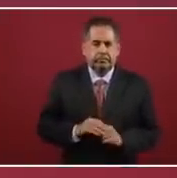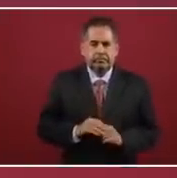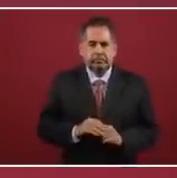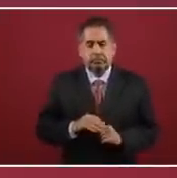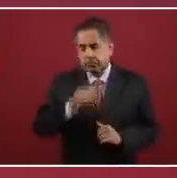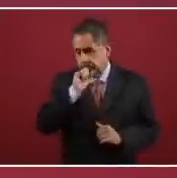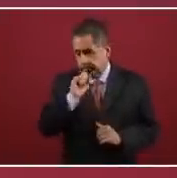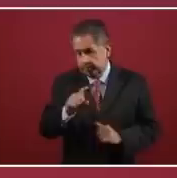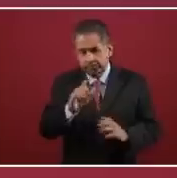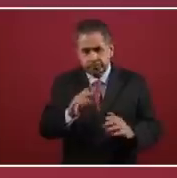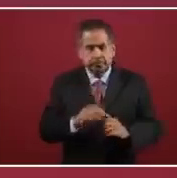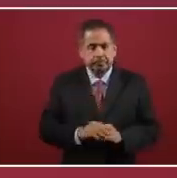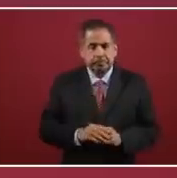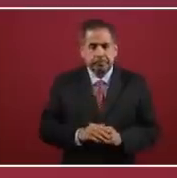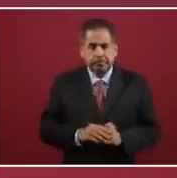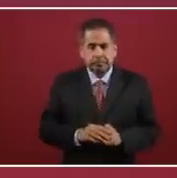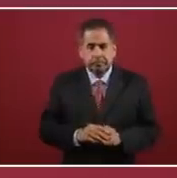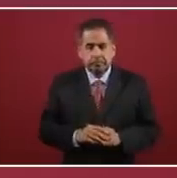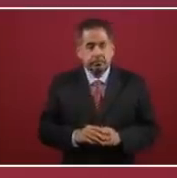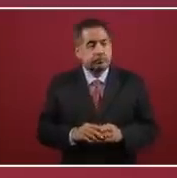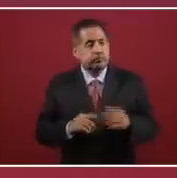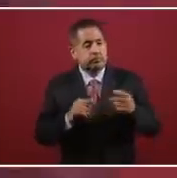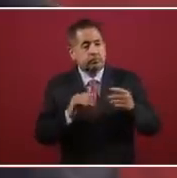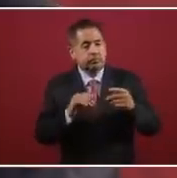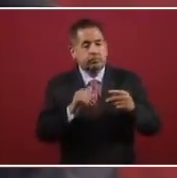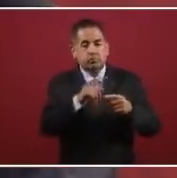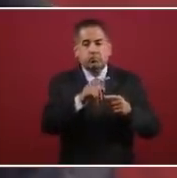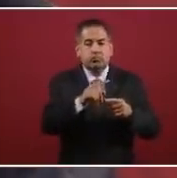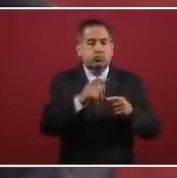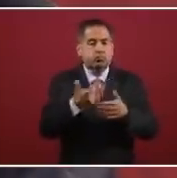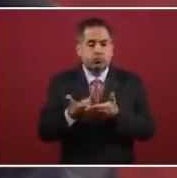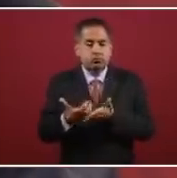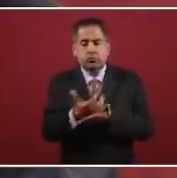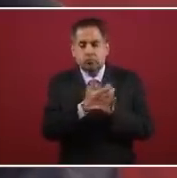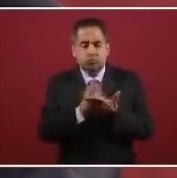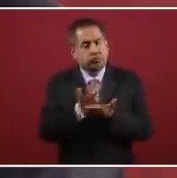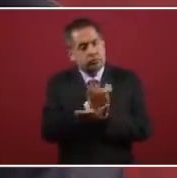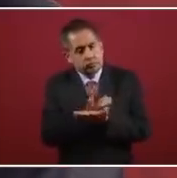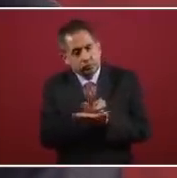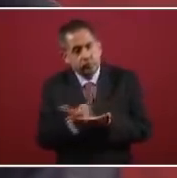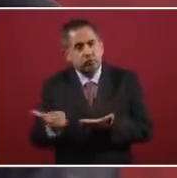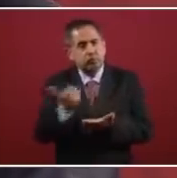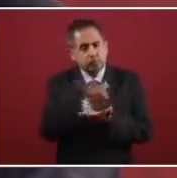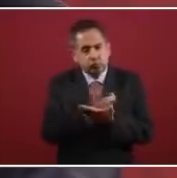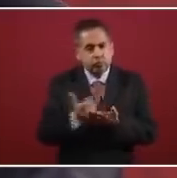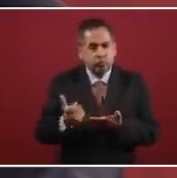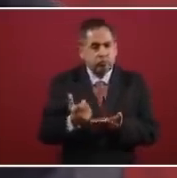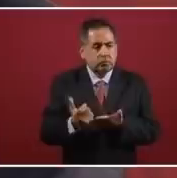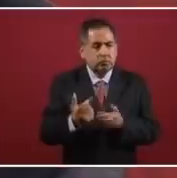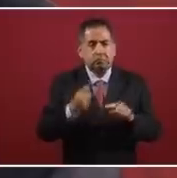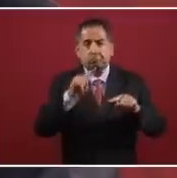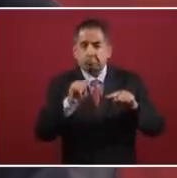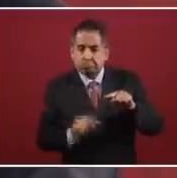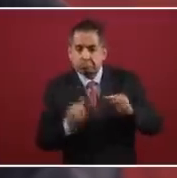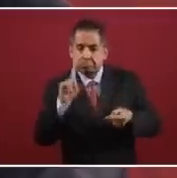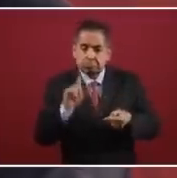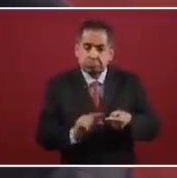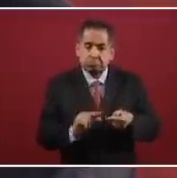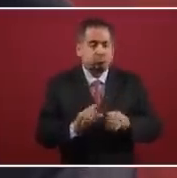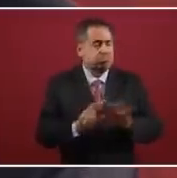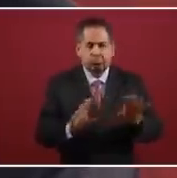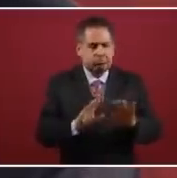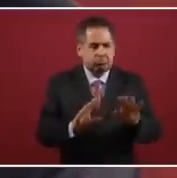También nadie pierde su ingreso y sus prestaciones, al contrario,